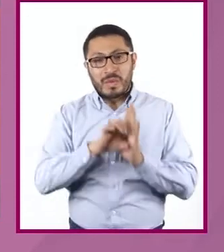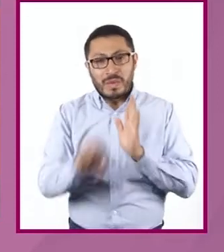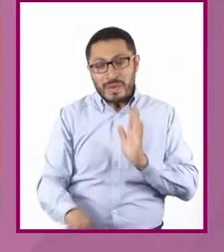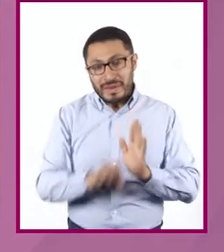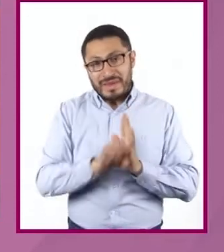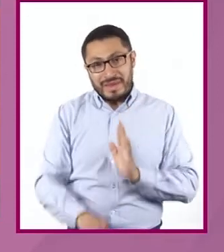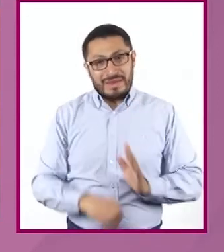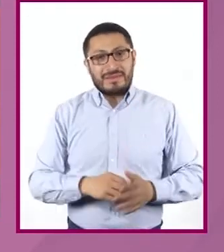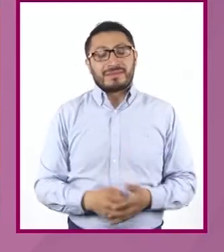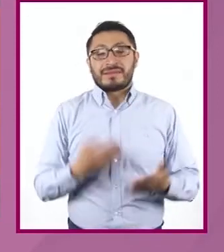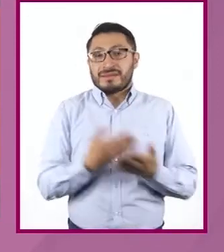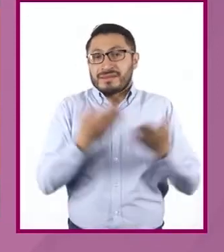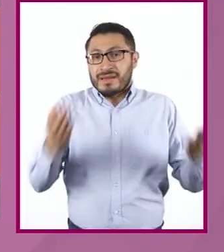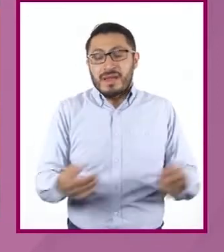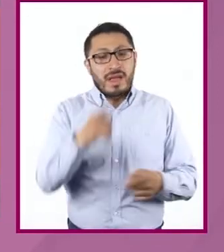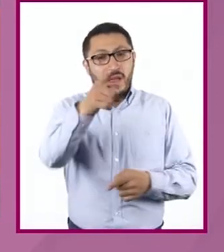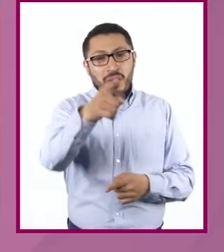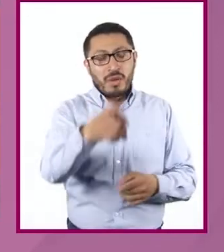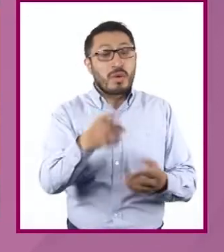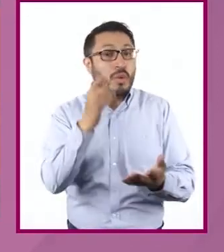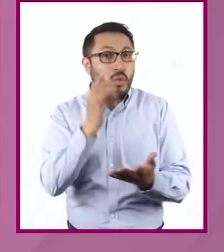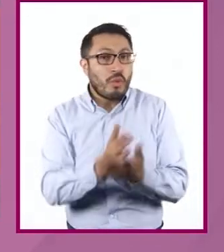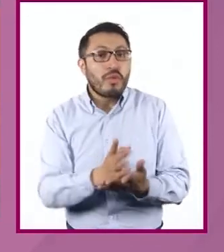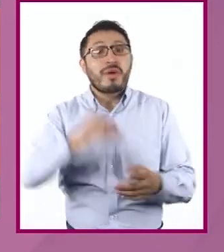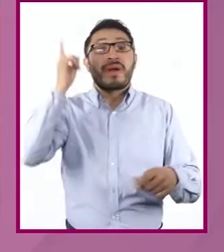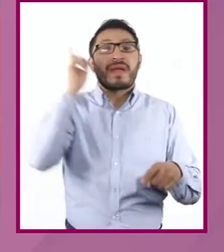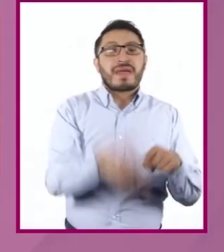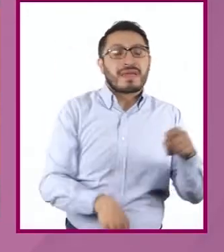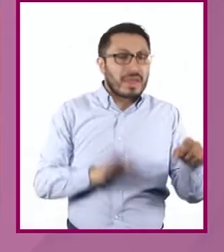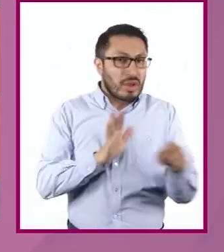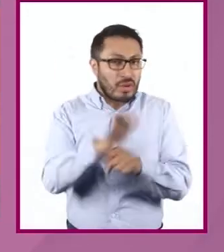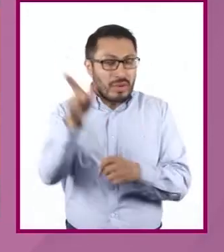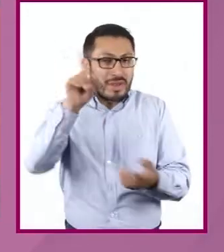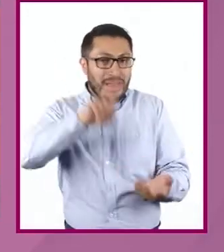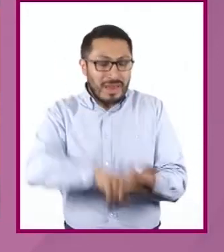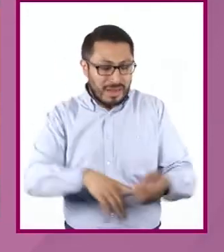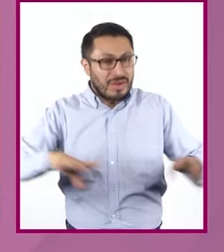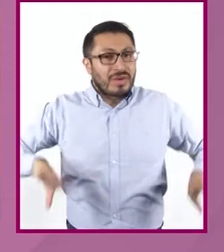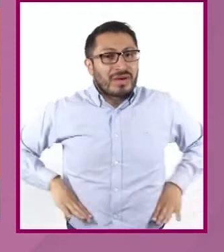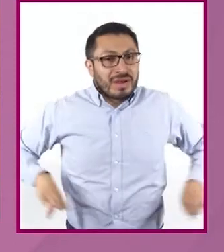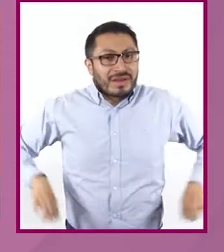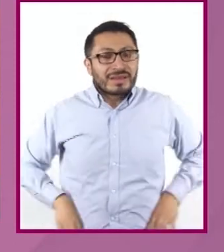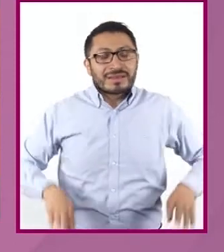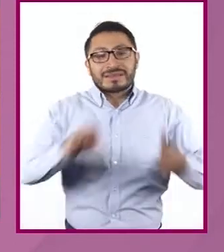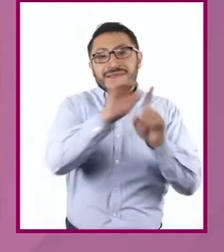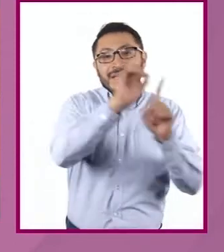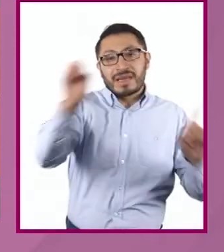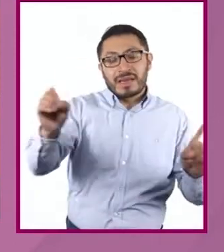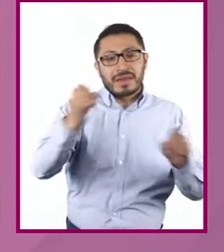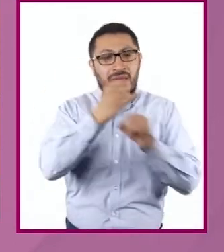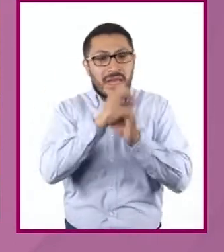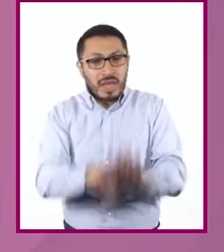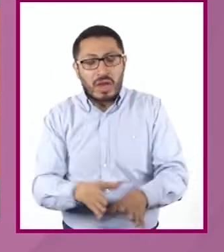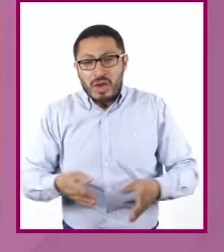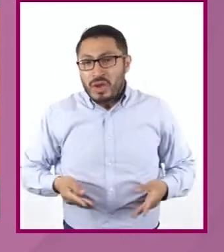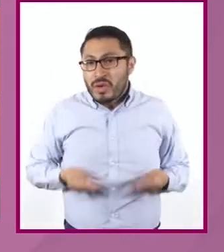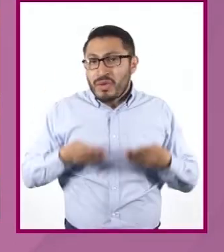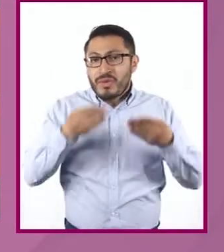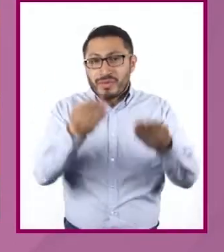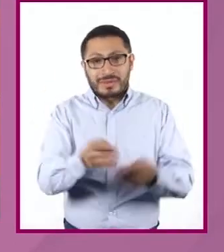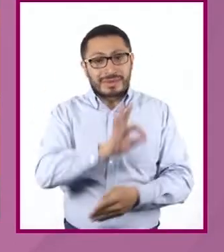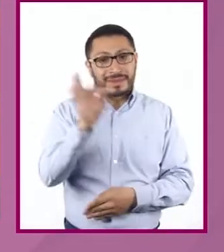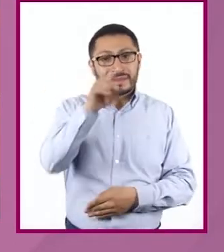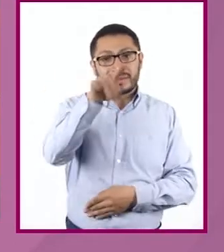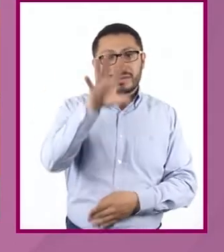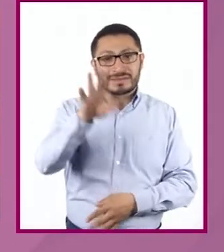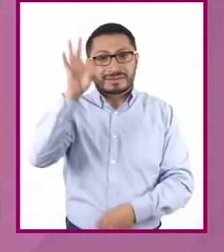Ahora, quiten únicamente las que indican características de los enunciados que introducen información. Si